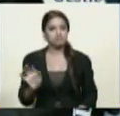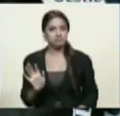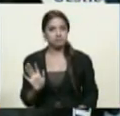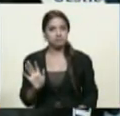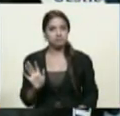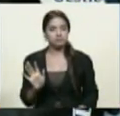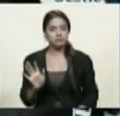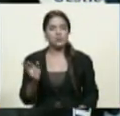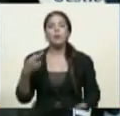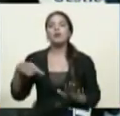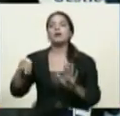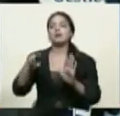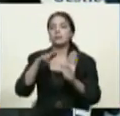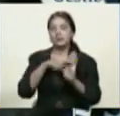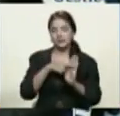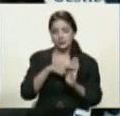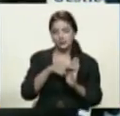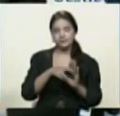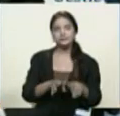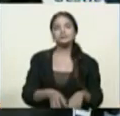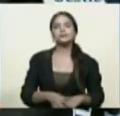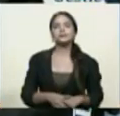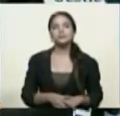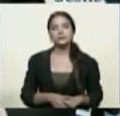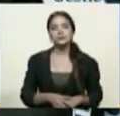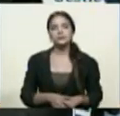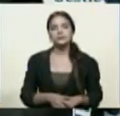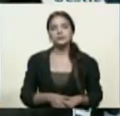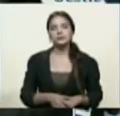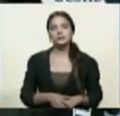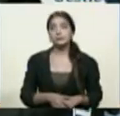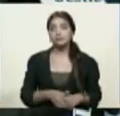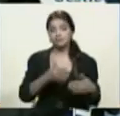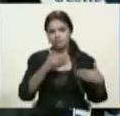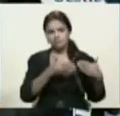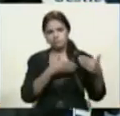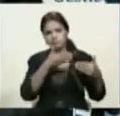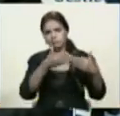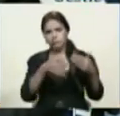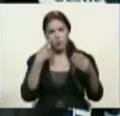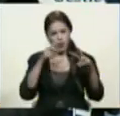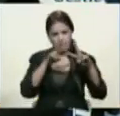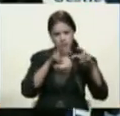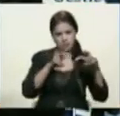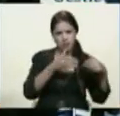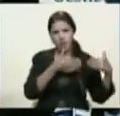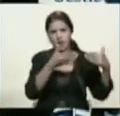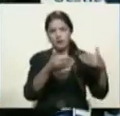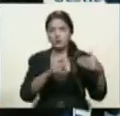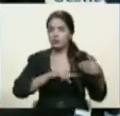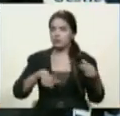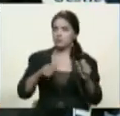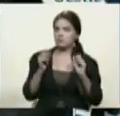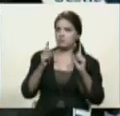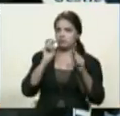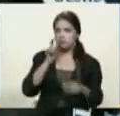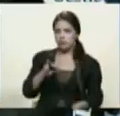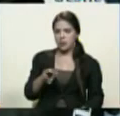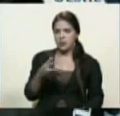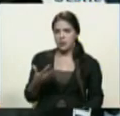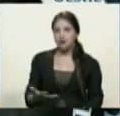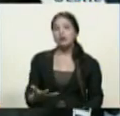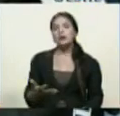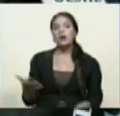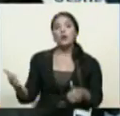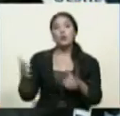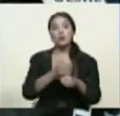voy a repetir otra vez en función de lo que hemos ido diagnosticando nos llama la atención que en la